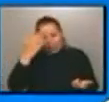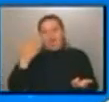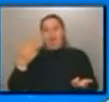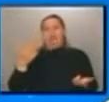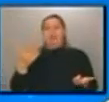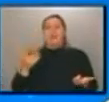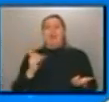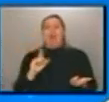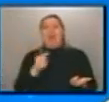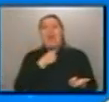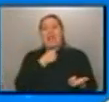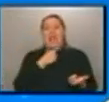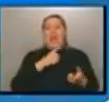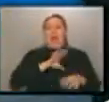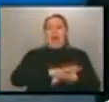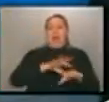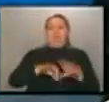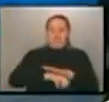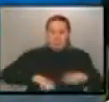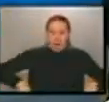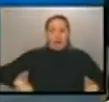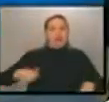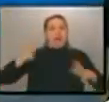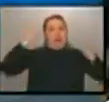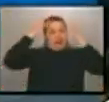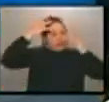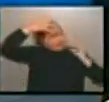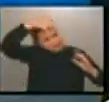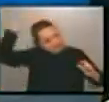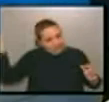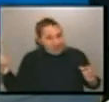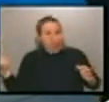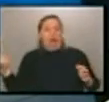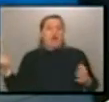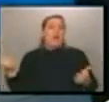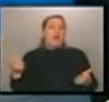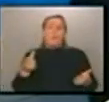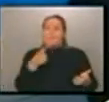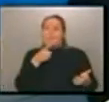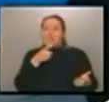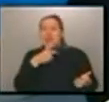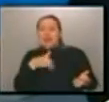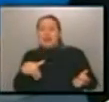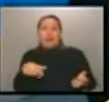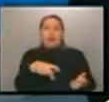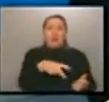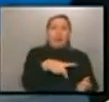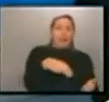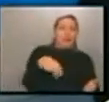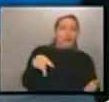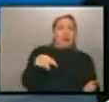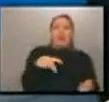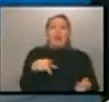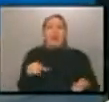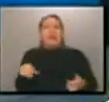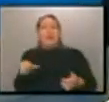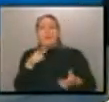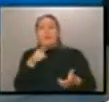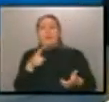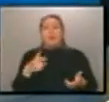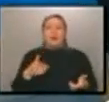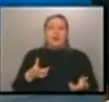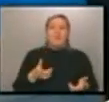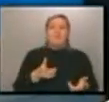no se quería poner las esposas, se sacó el casco. Parece que deambula como sin tener noción de tiempo y espacio. No